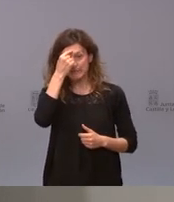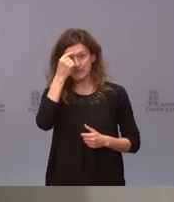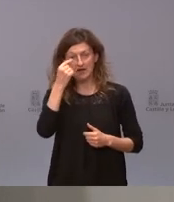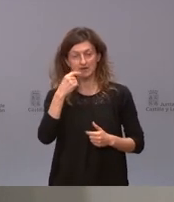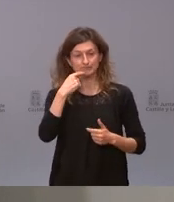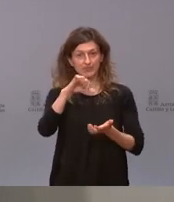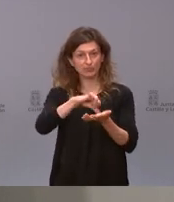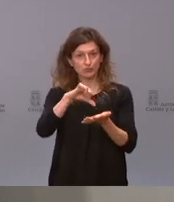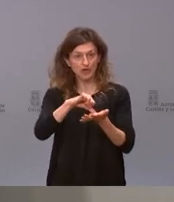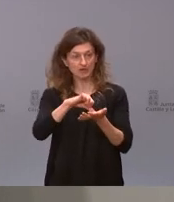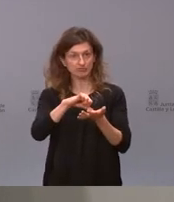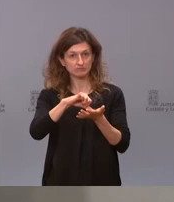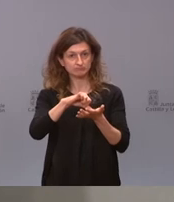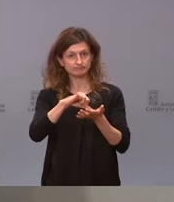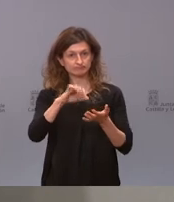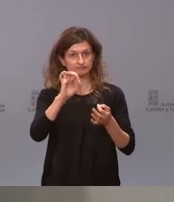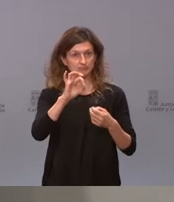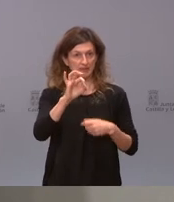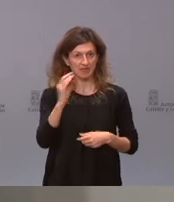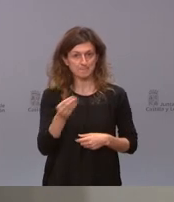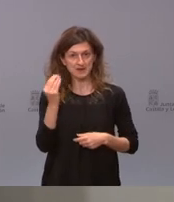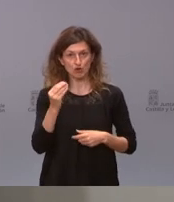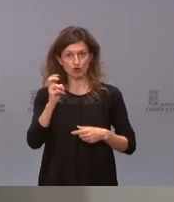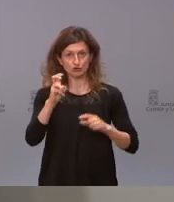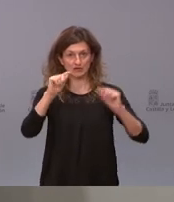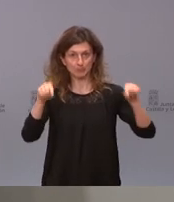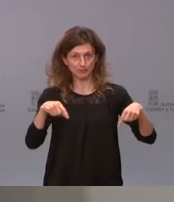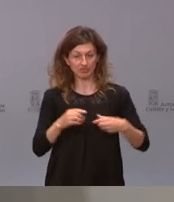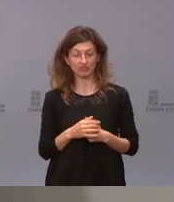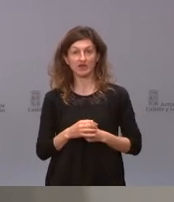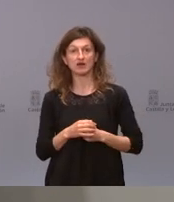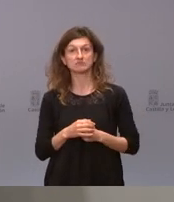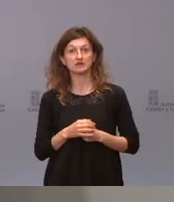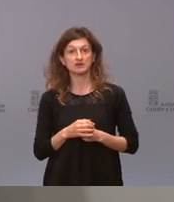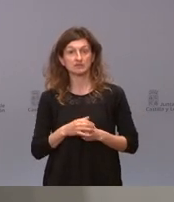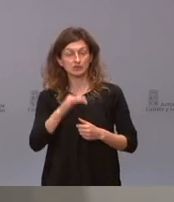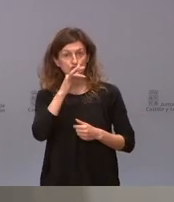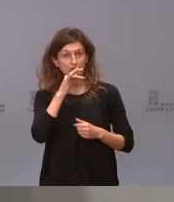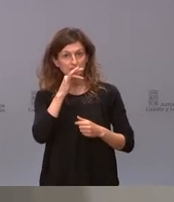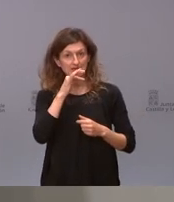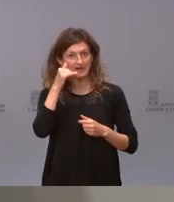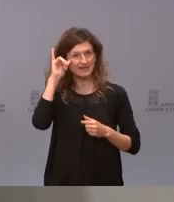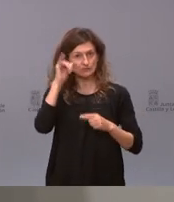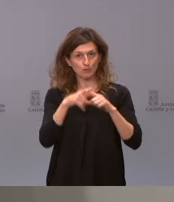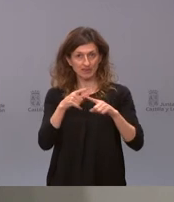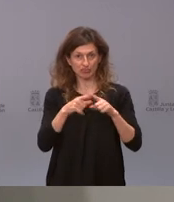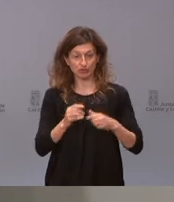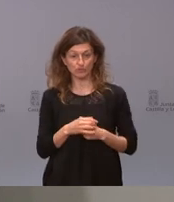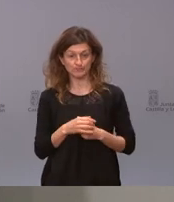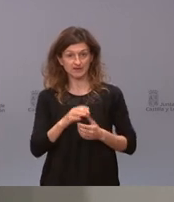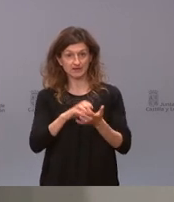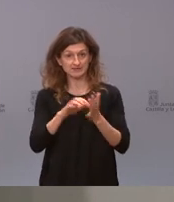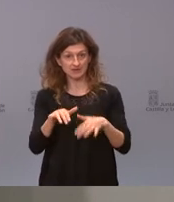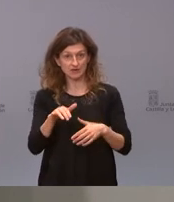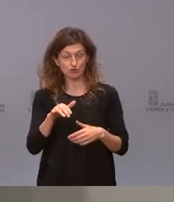es verdad que ésta está mejor que muchas otras provincias pero sigue estando en riesgo medio dentro de una comunidad que está en